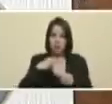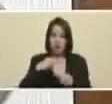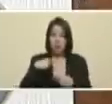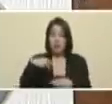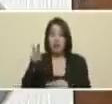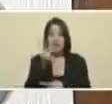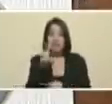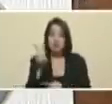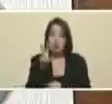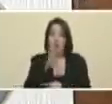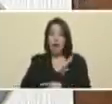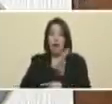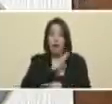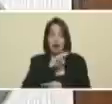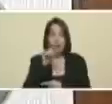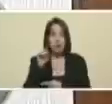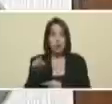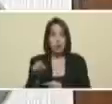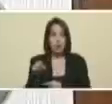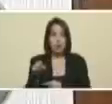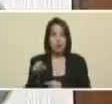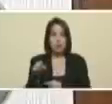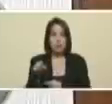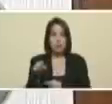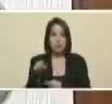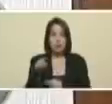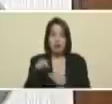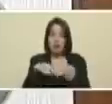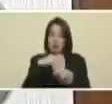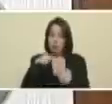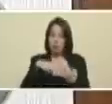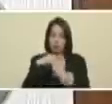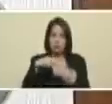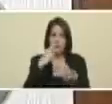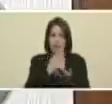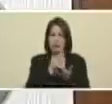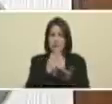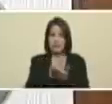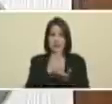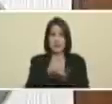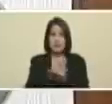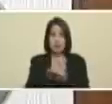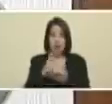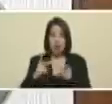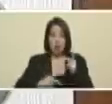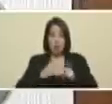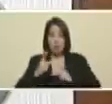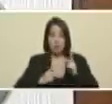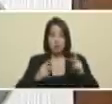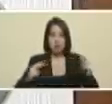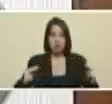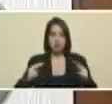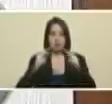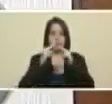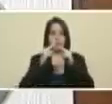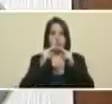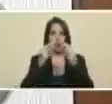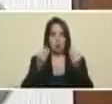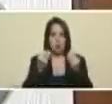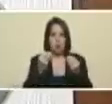venezolano, desde tendencia revolucionaria, propició un proceso de encuentro con la llamada Causa